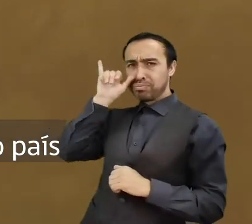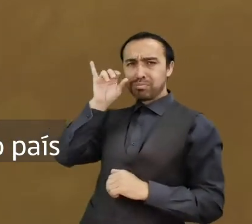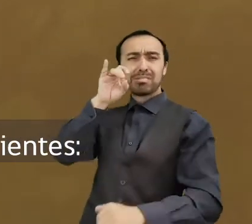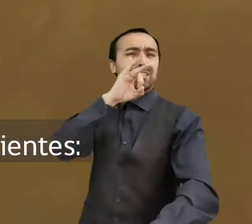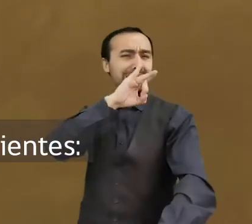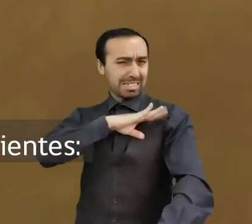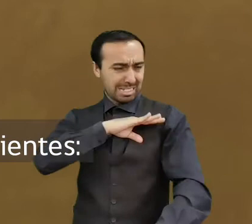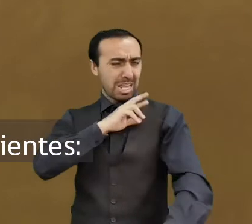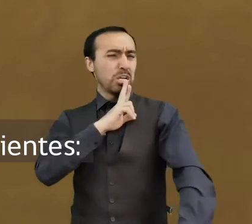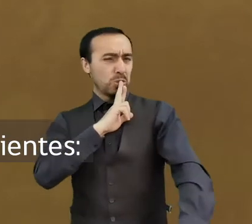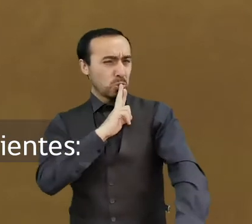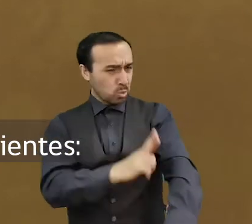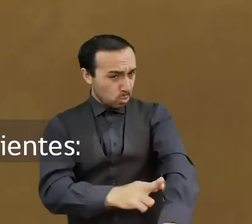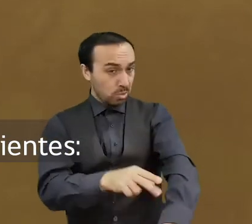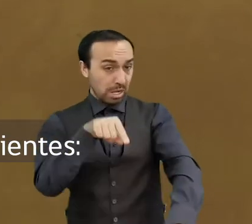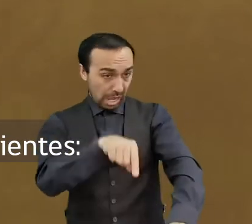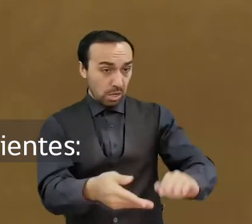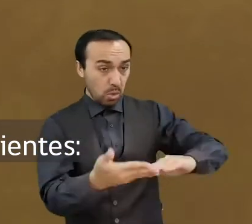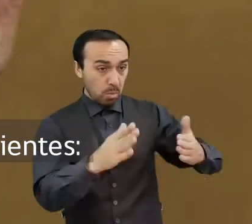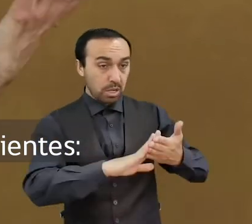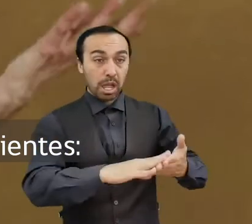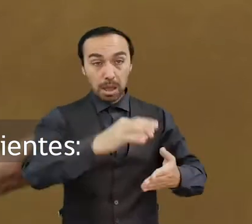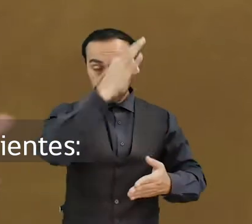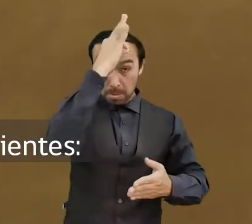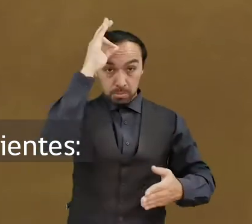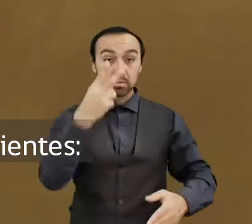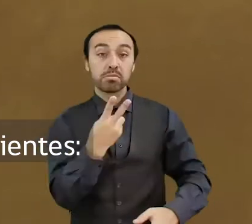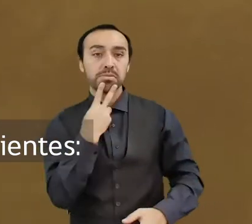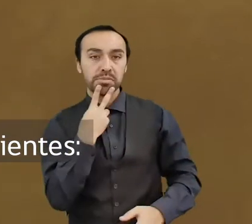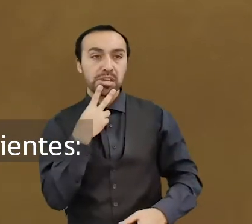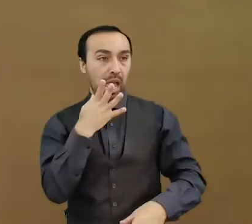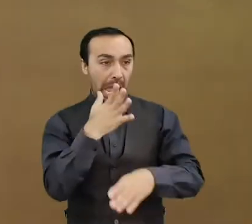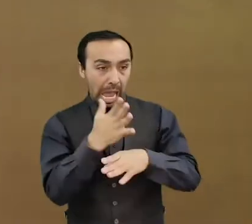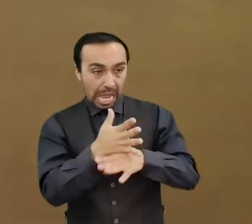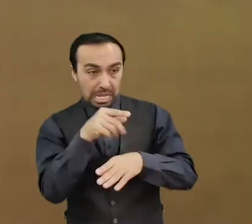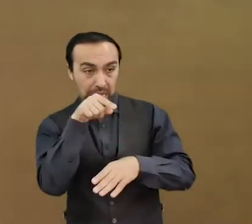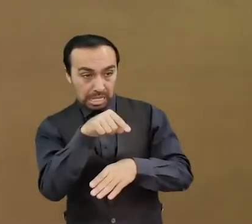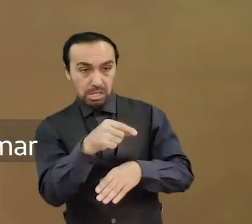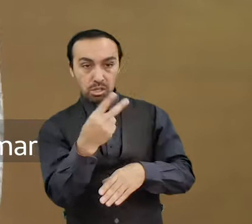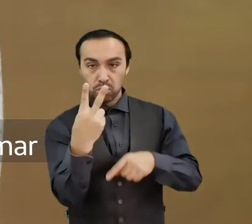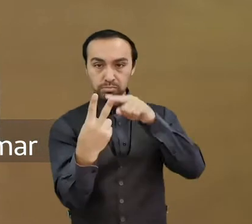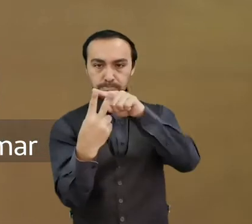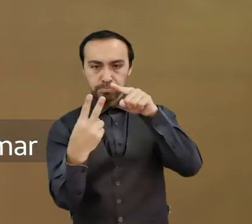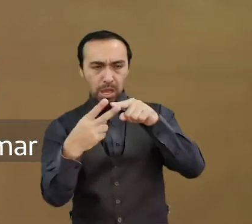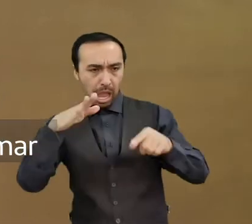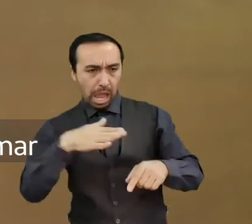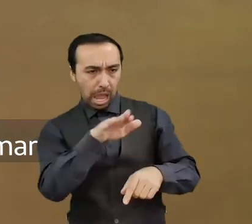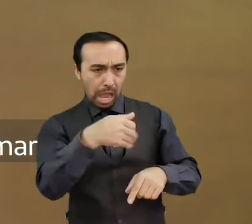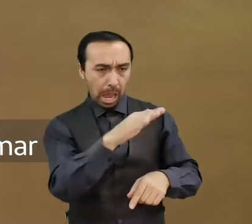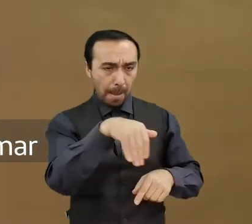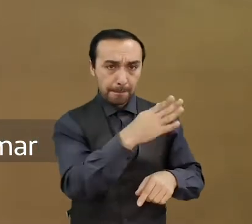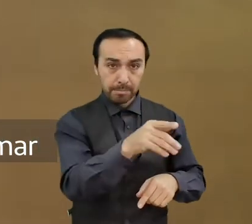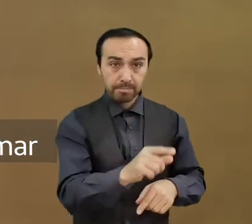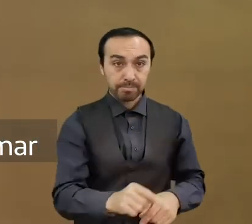de nuestro país donde vive el poblado mapuche existían dos grandes serpientes una se llamaba